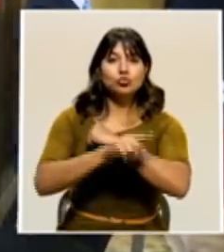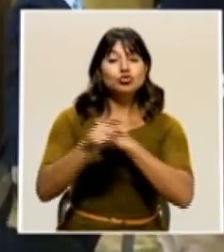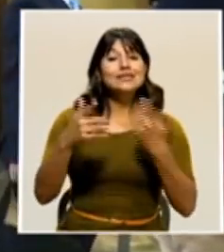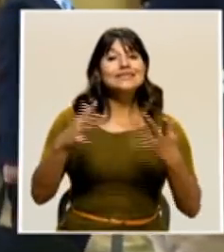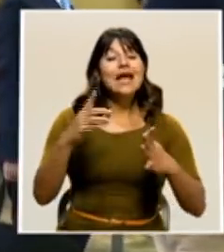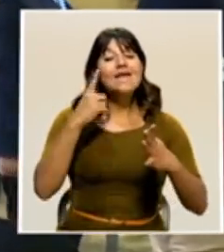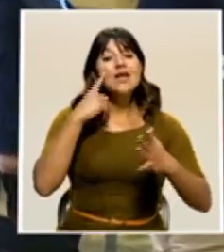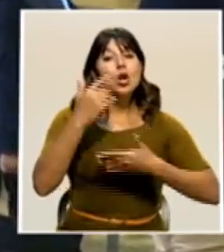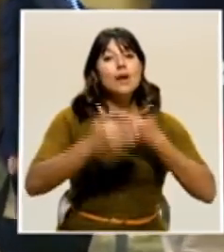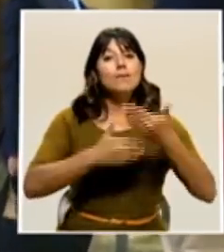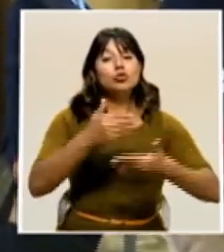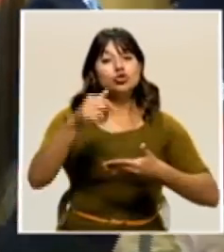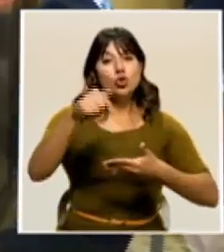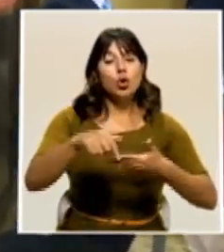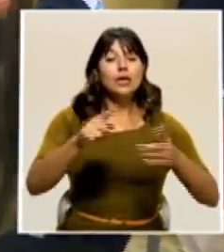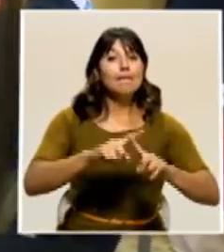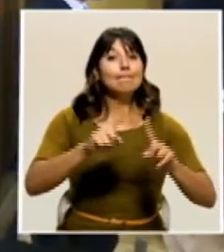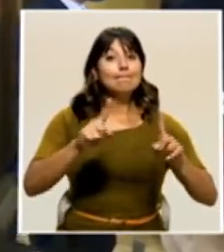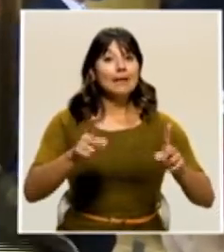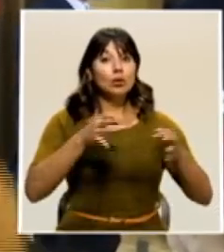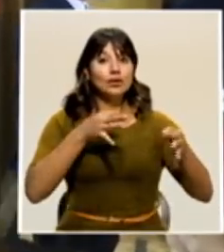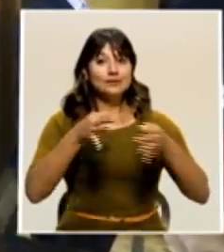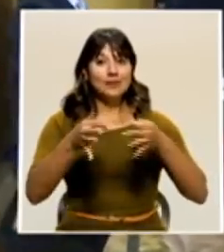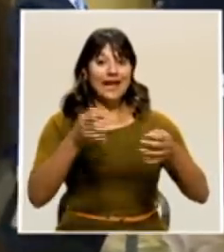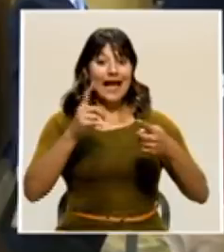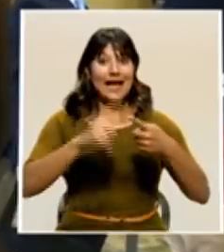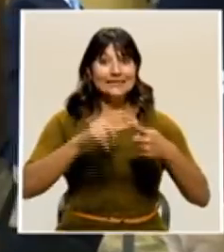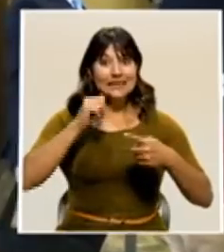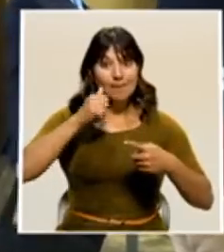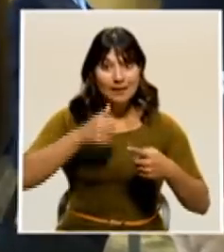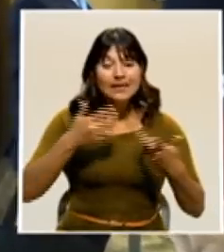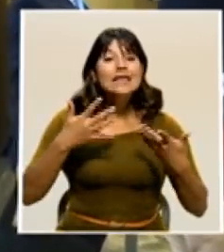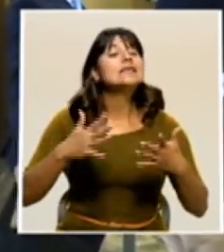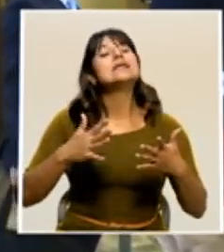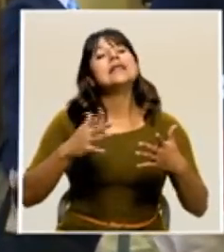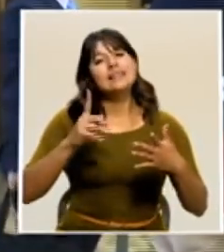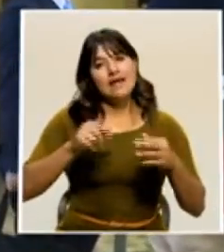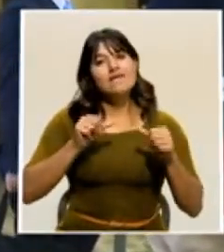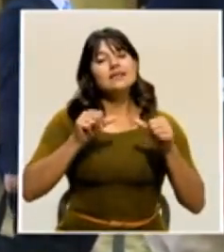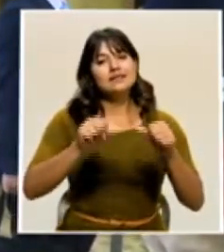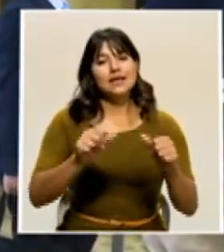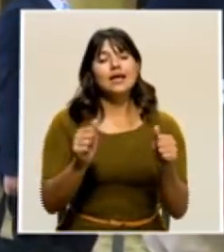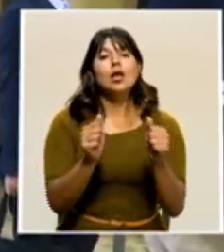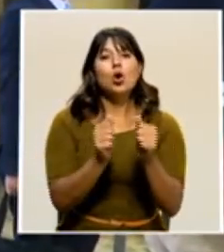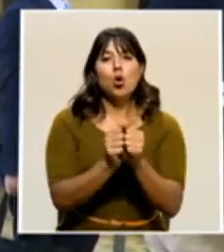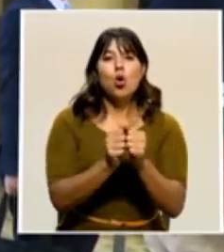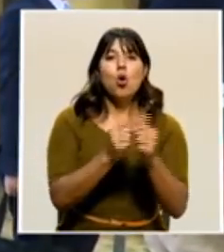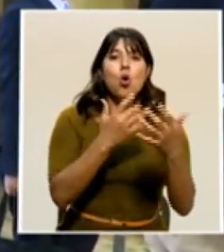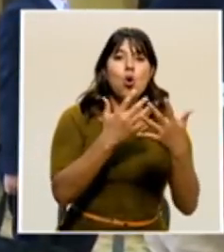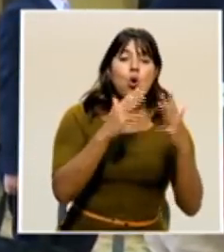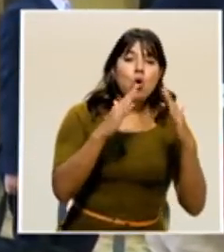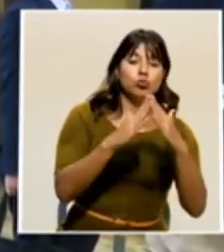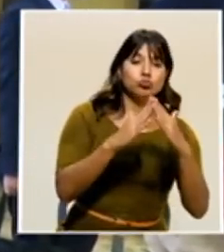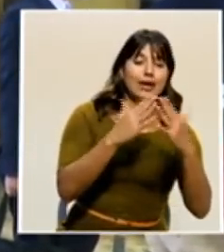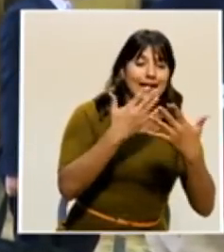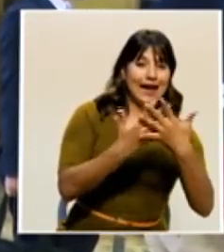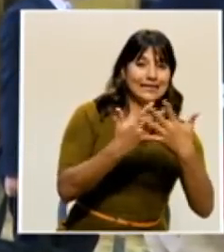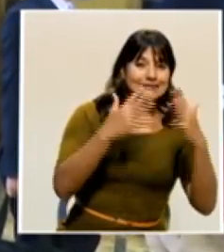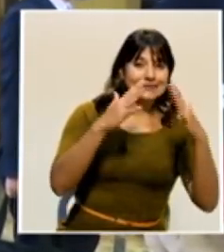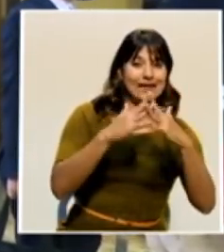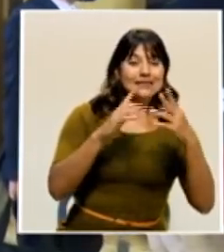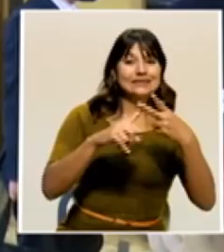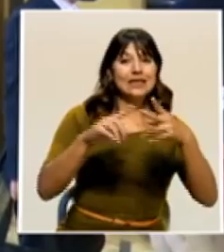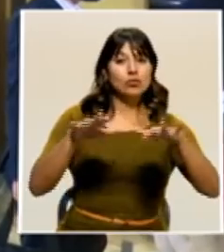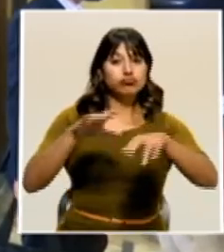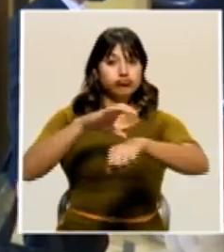realizado el día de hoy. Sin embargo, aclara que por lo menos hasta mañana sí deberá continuar con el arresto domiciliario y el seguimiento satelital con la